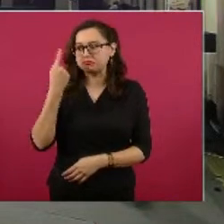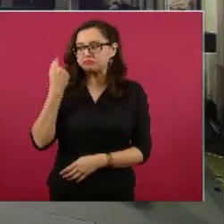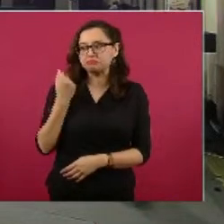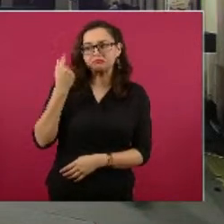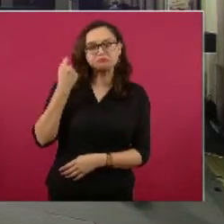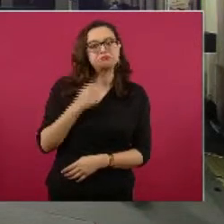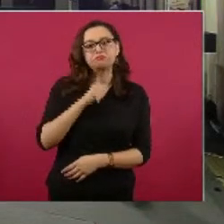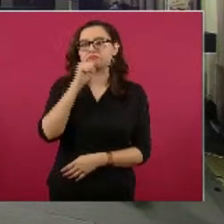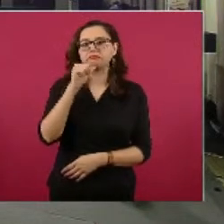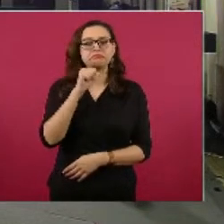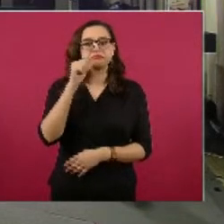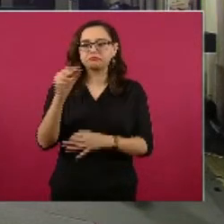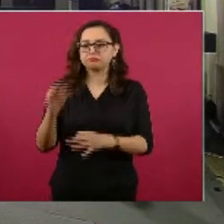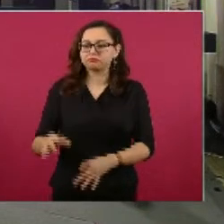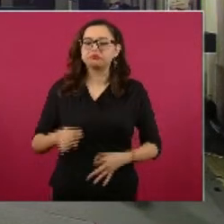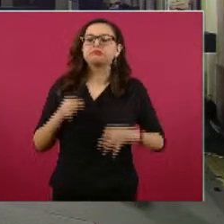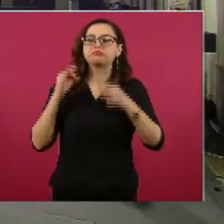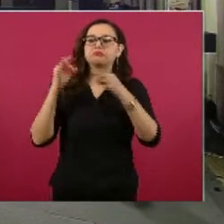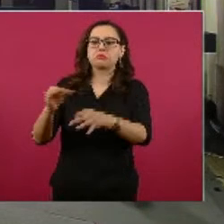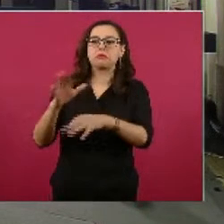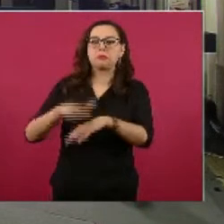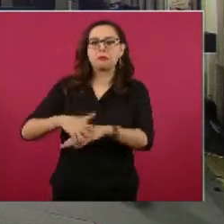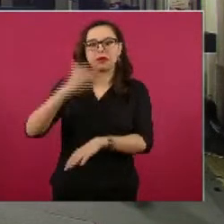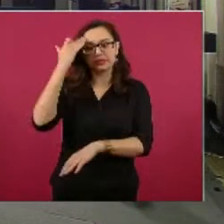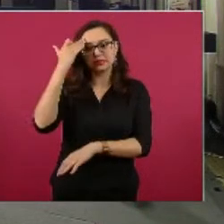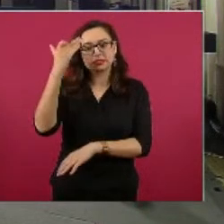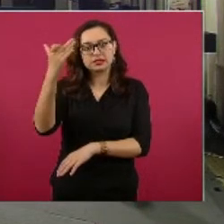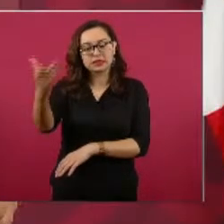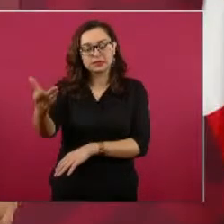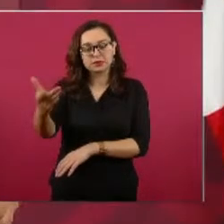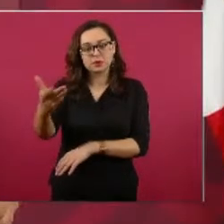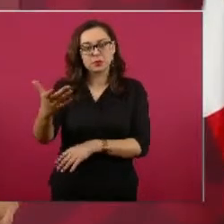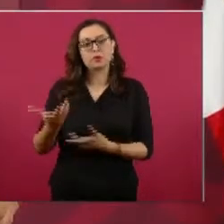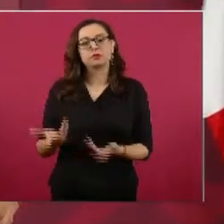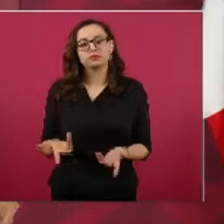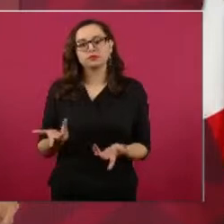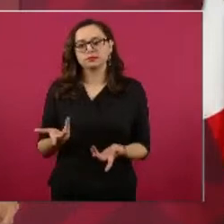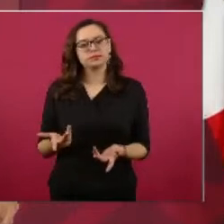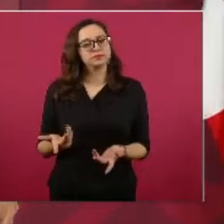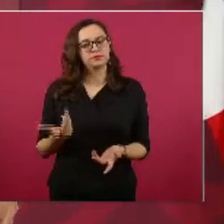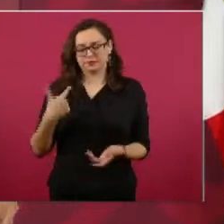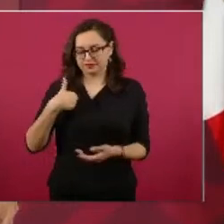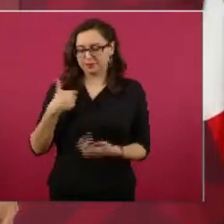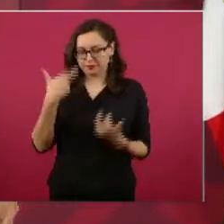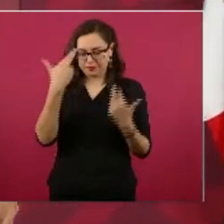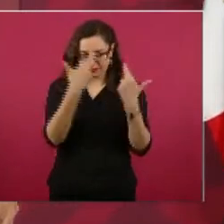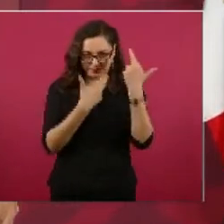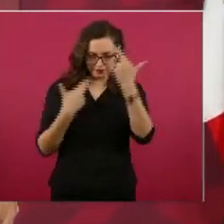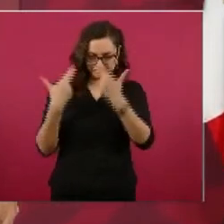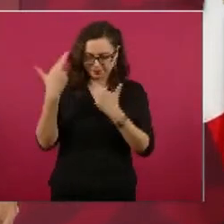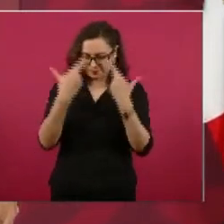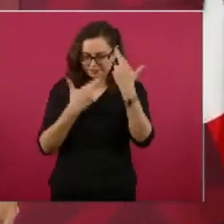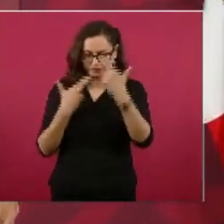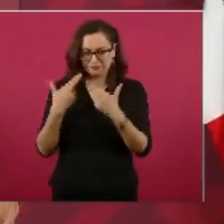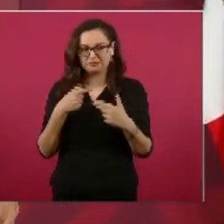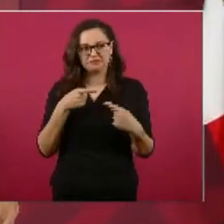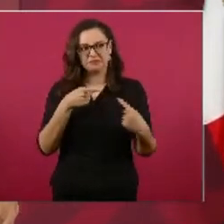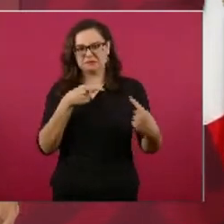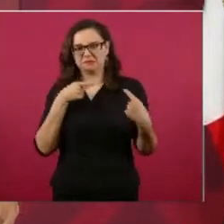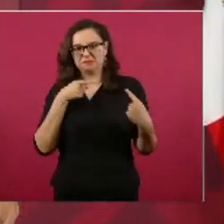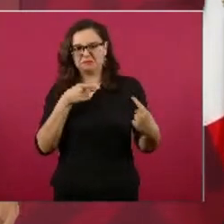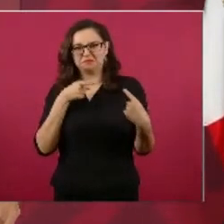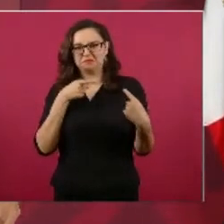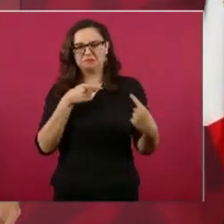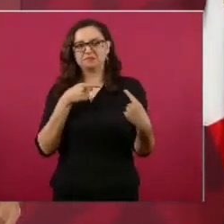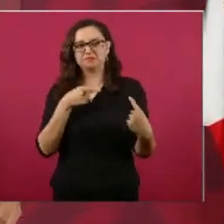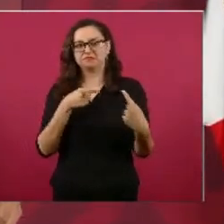se había modificado el contrato colectivo y en una revisión tuvieron alguna resistencia incluso